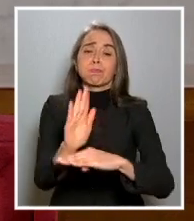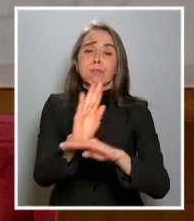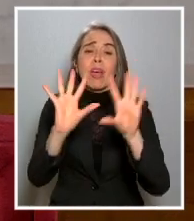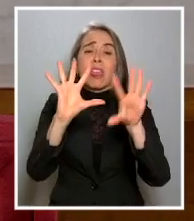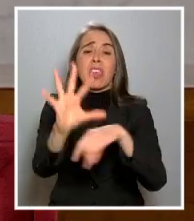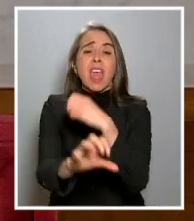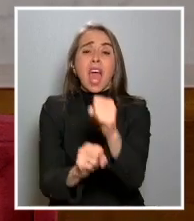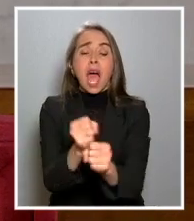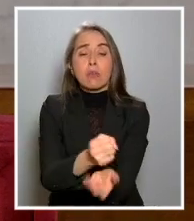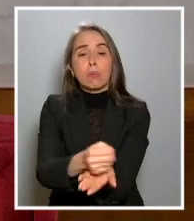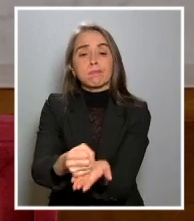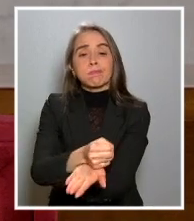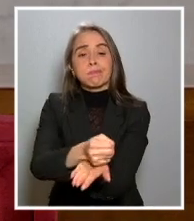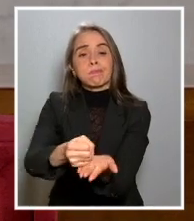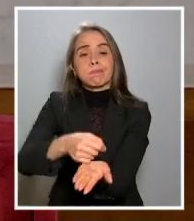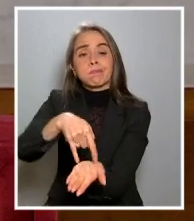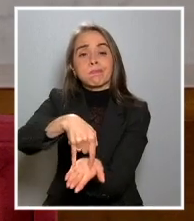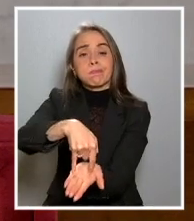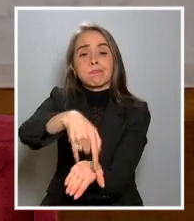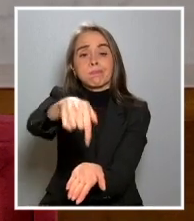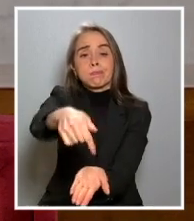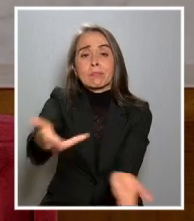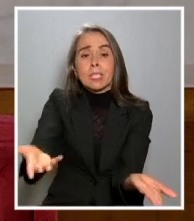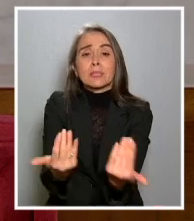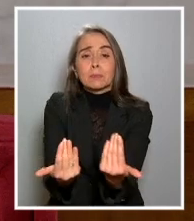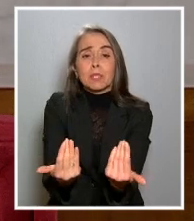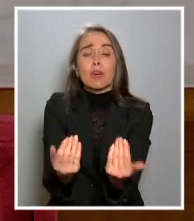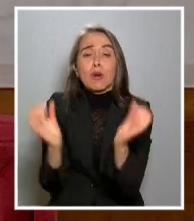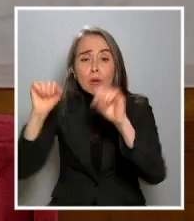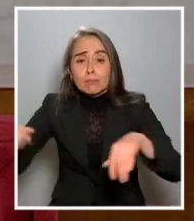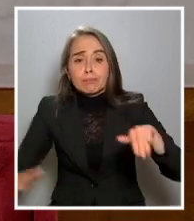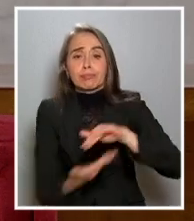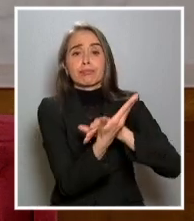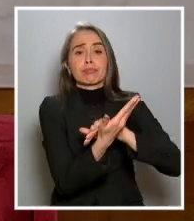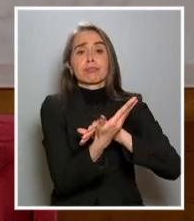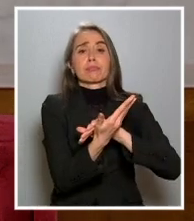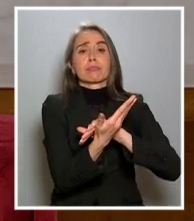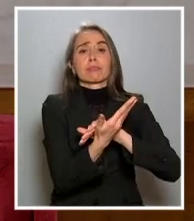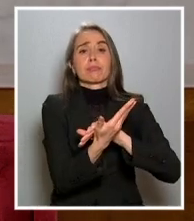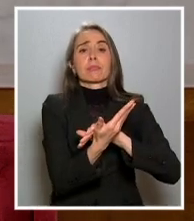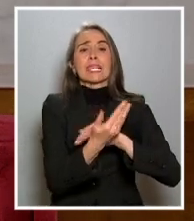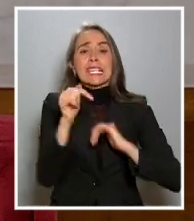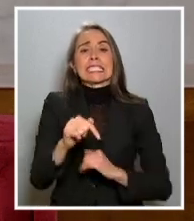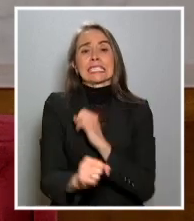años tramitándose aquí y que espero sea despachado este año.